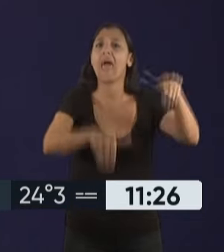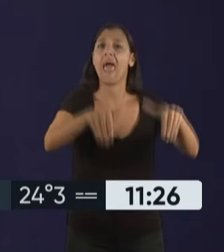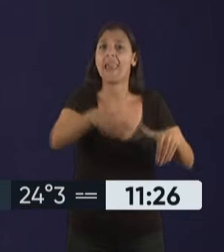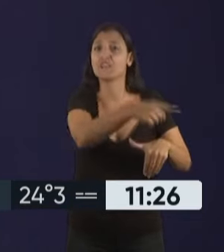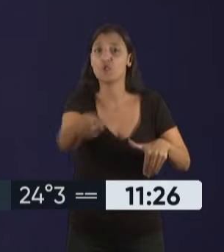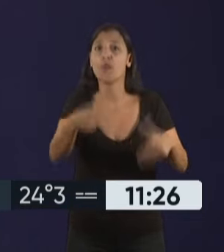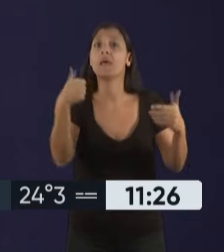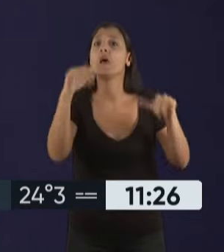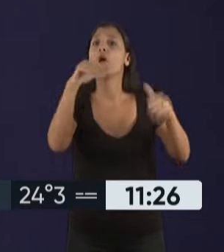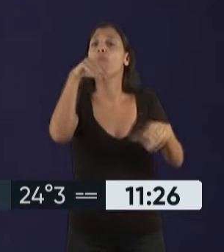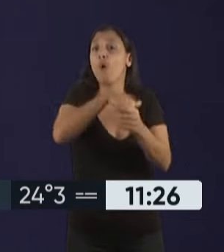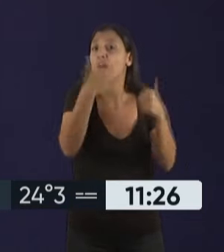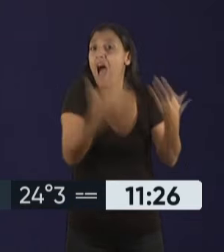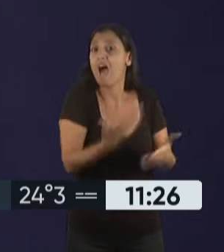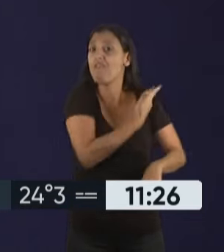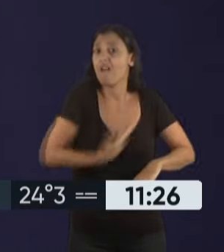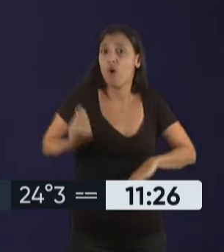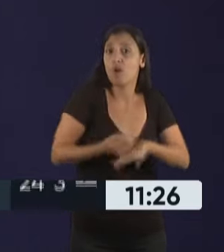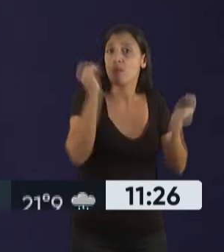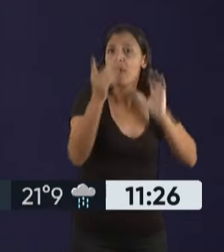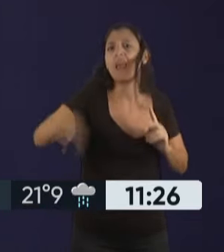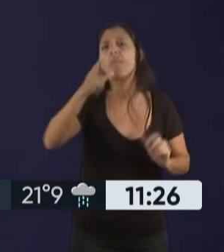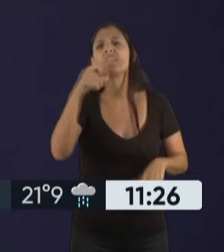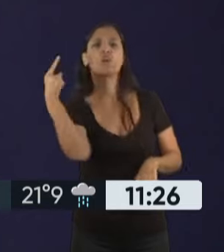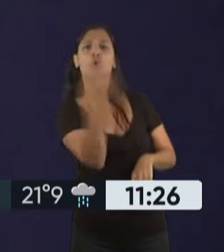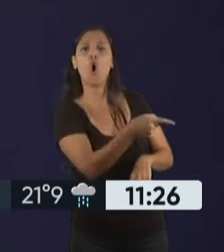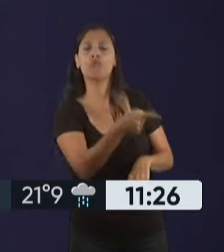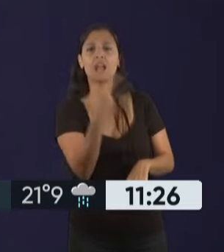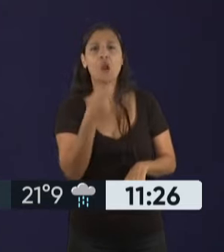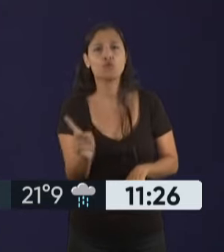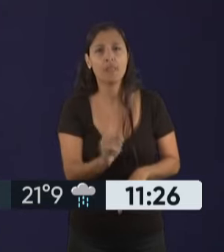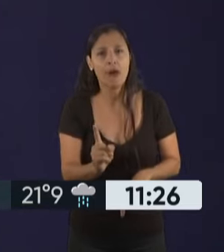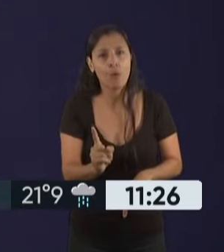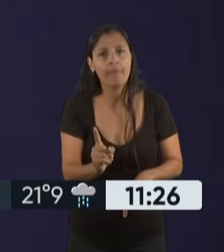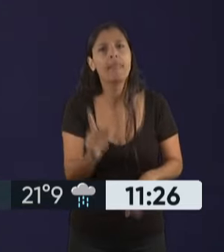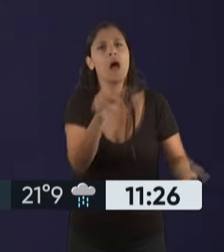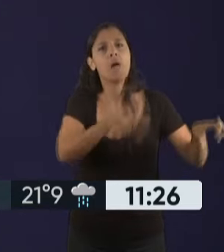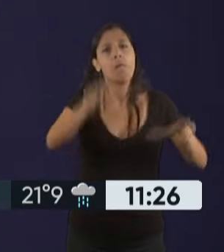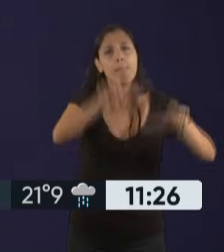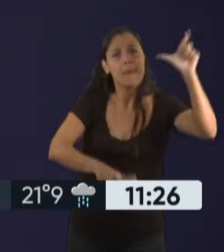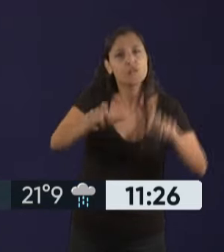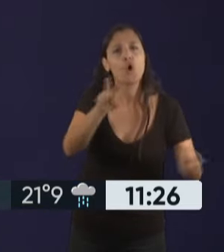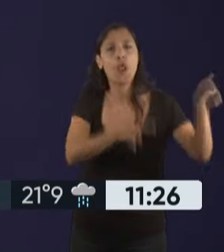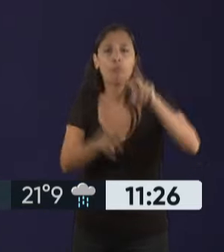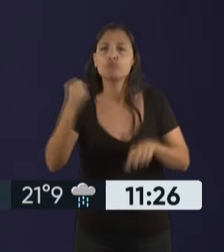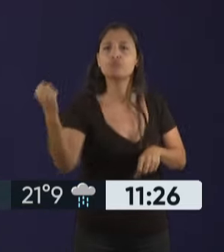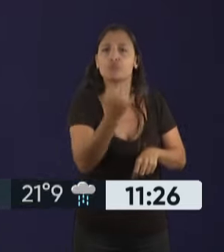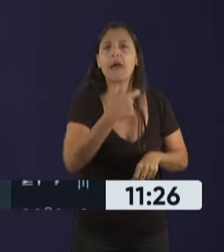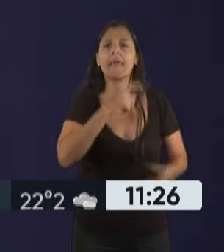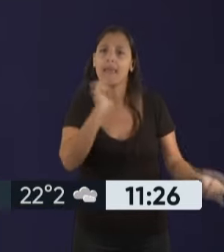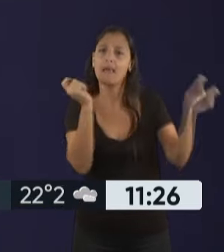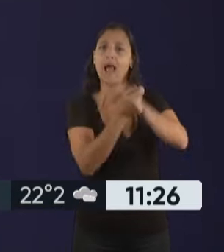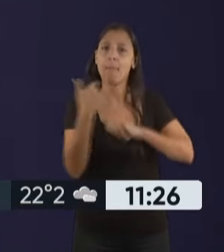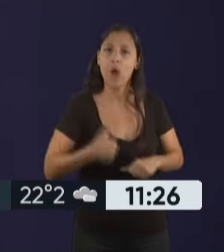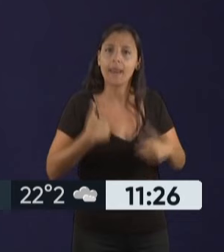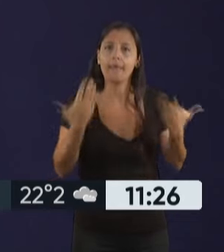la gente para los cambios o en línea con los cambios que pretende la sociedad para este país